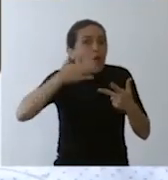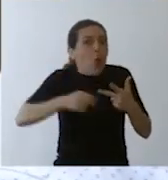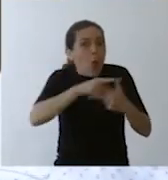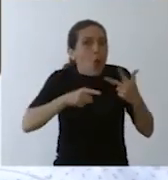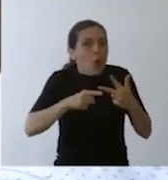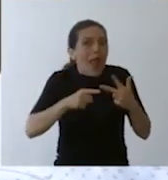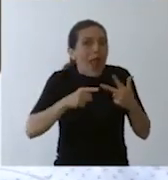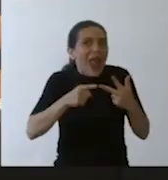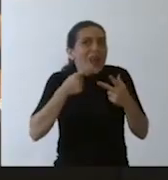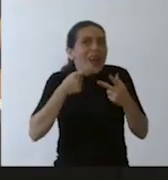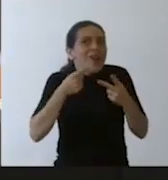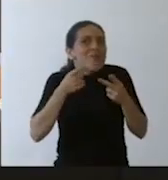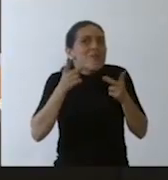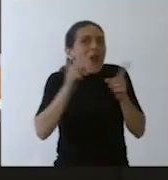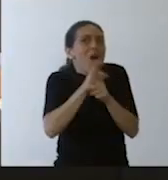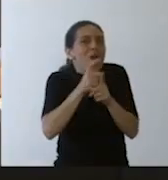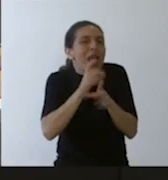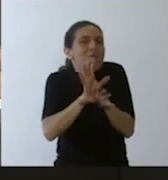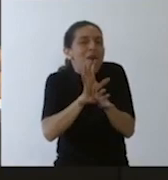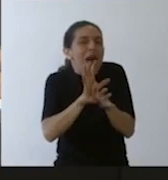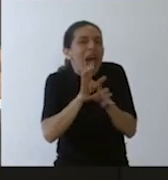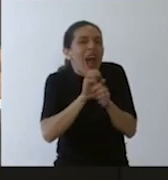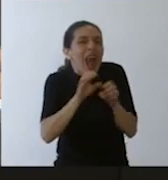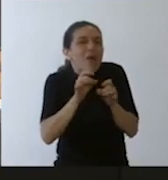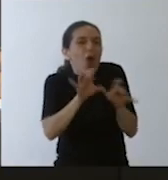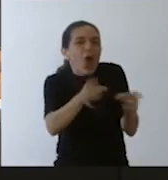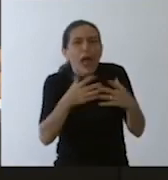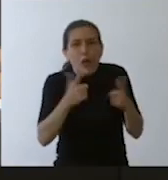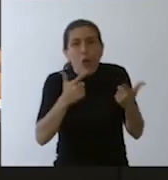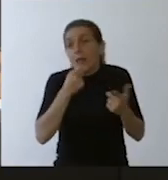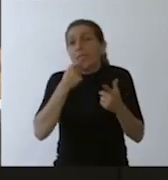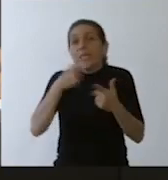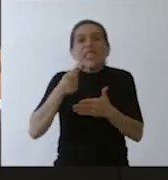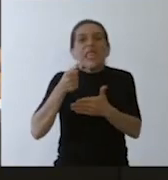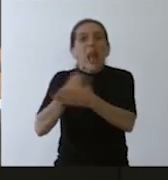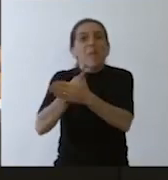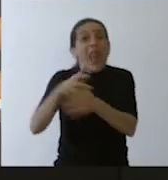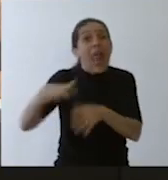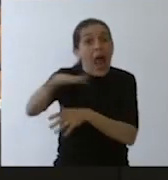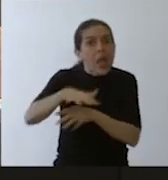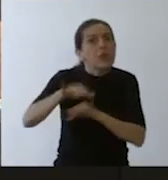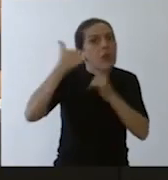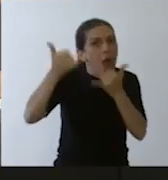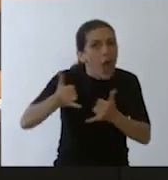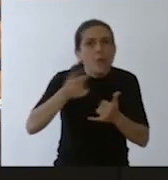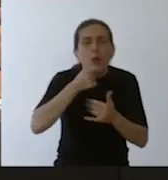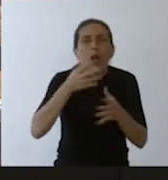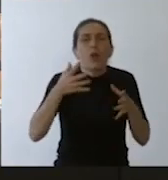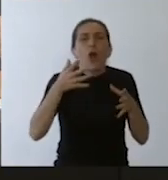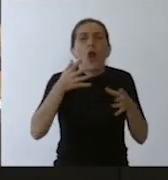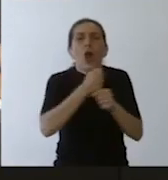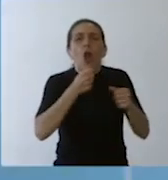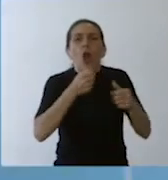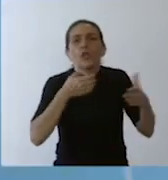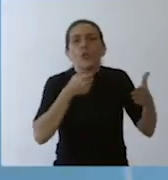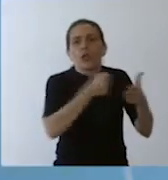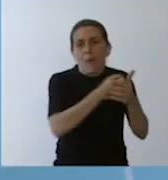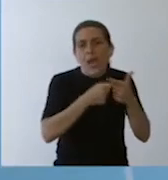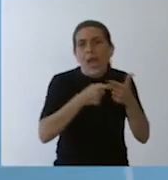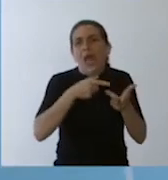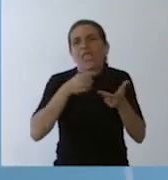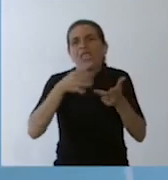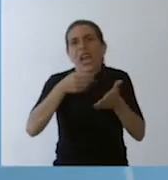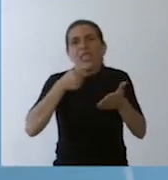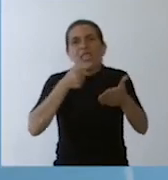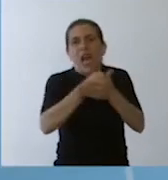de contagio. Lo que estamos haciendo es reforzando en cada una de las terminales de ómnibus, de trenes y demás,